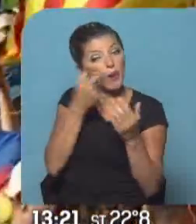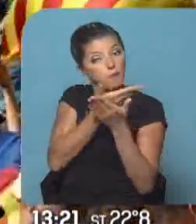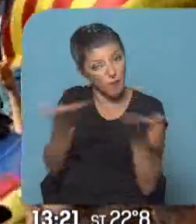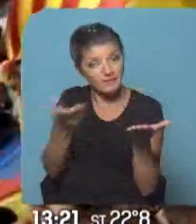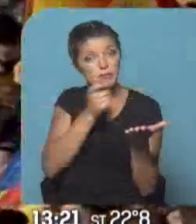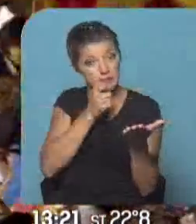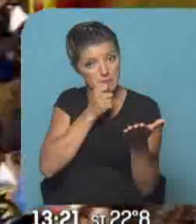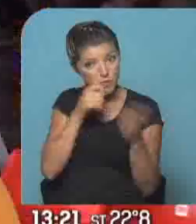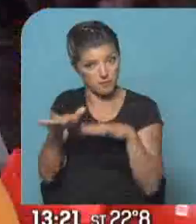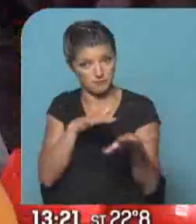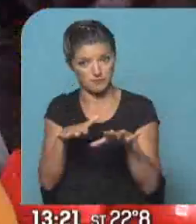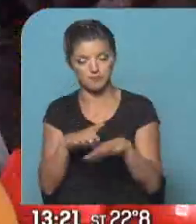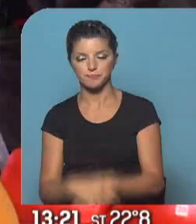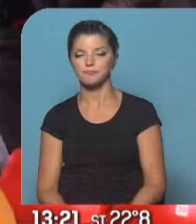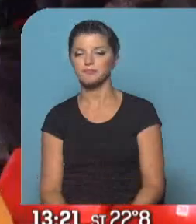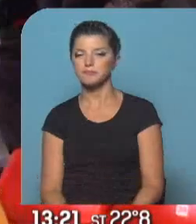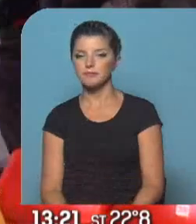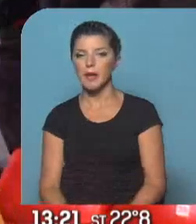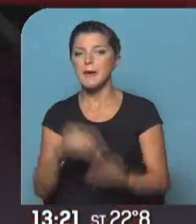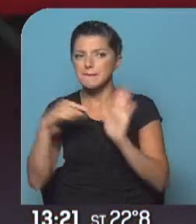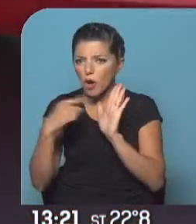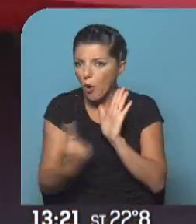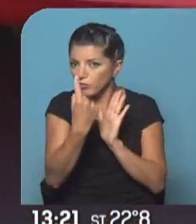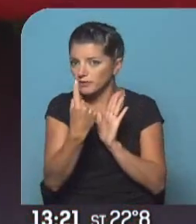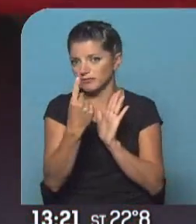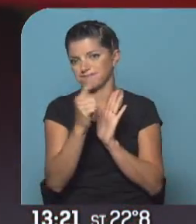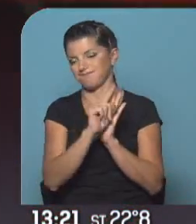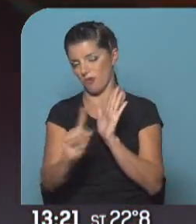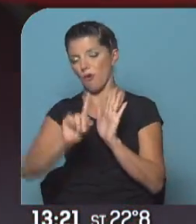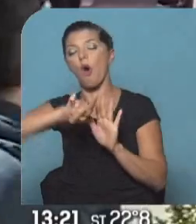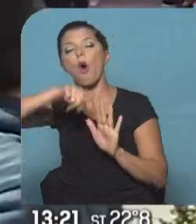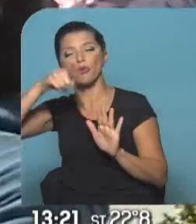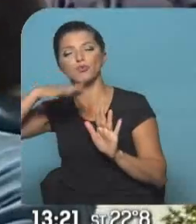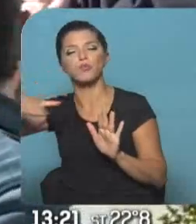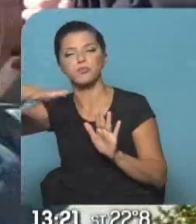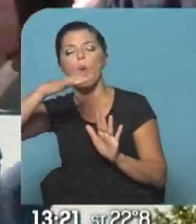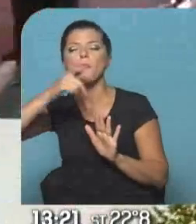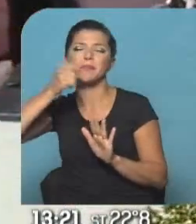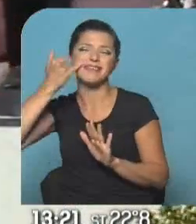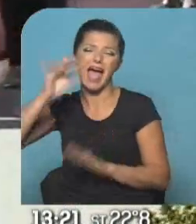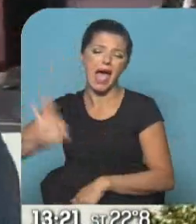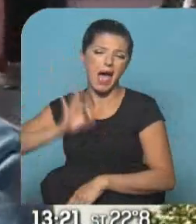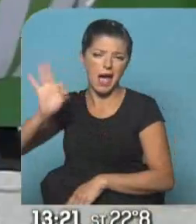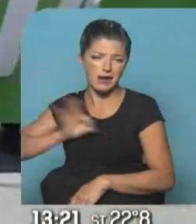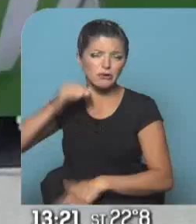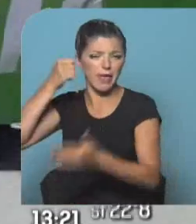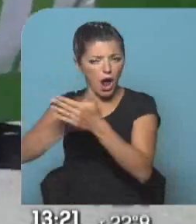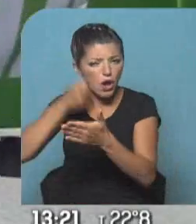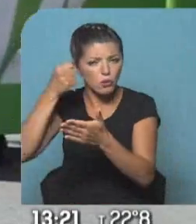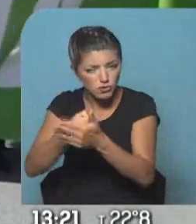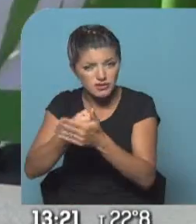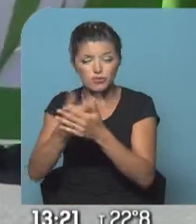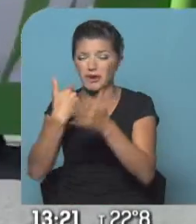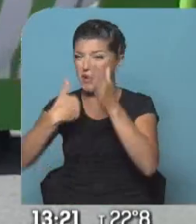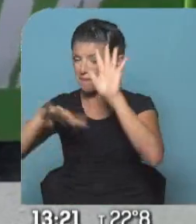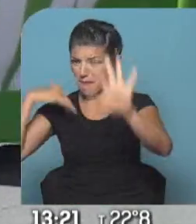ello. Pero no el único. Otro de los conflictos de larga data en la península y también uno de los más